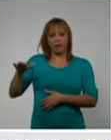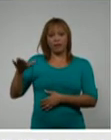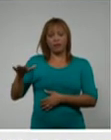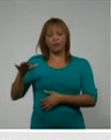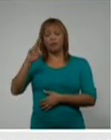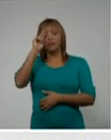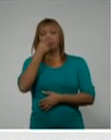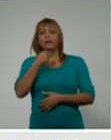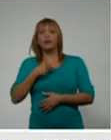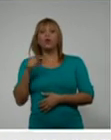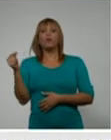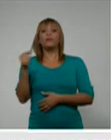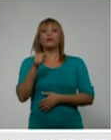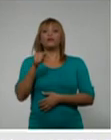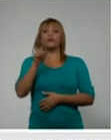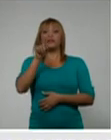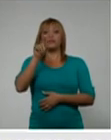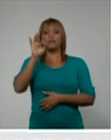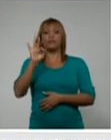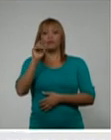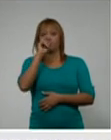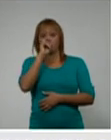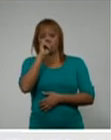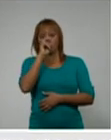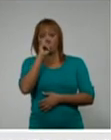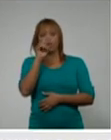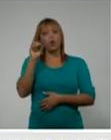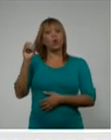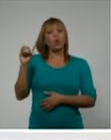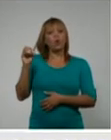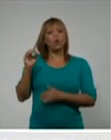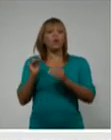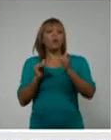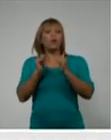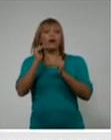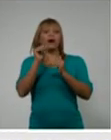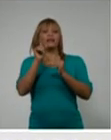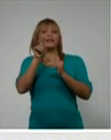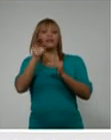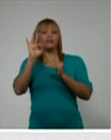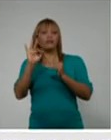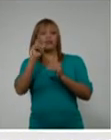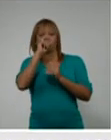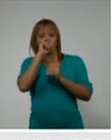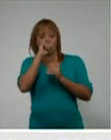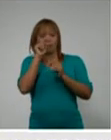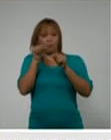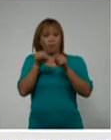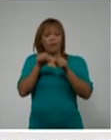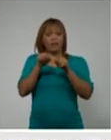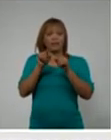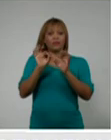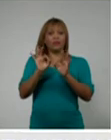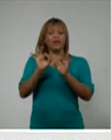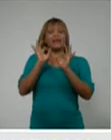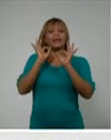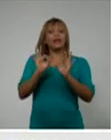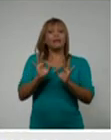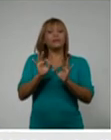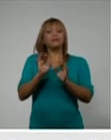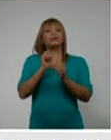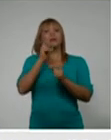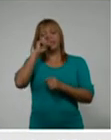Los menores de 18 años o hasta 18 años, que son realmente las edades